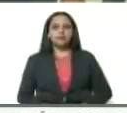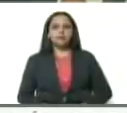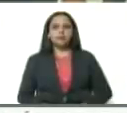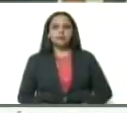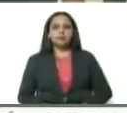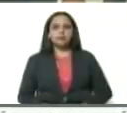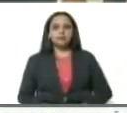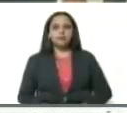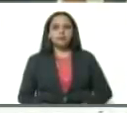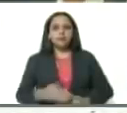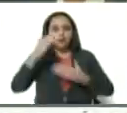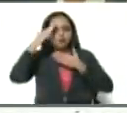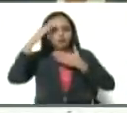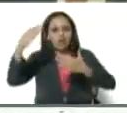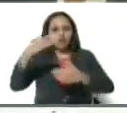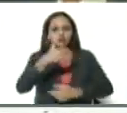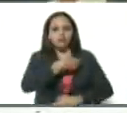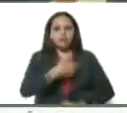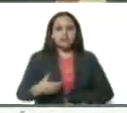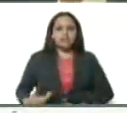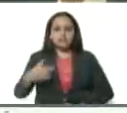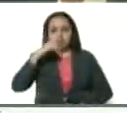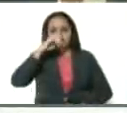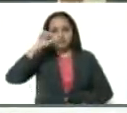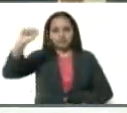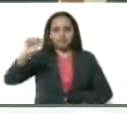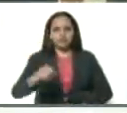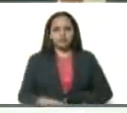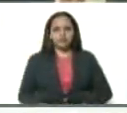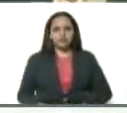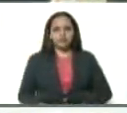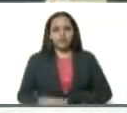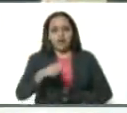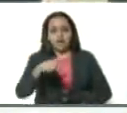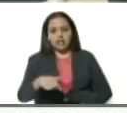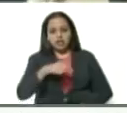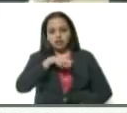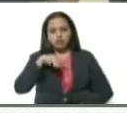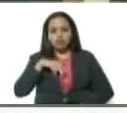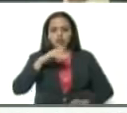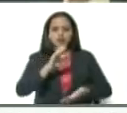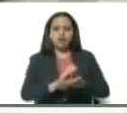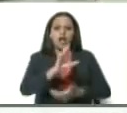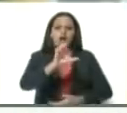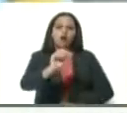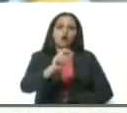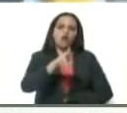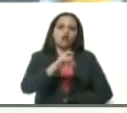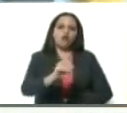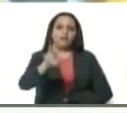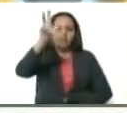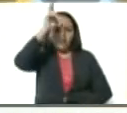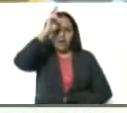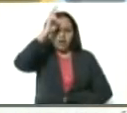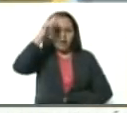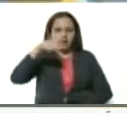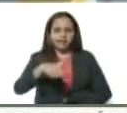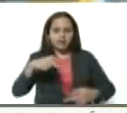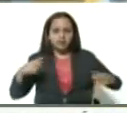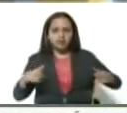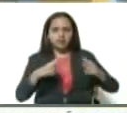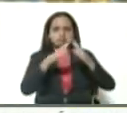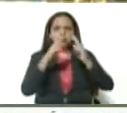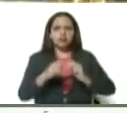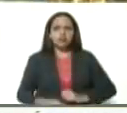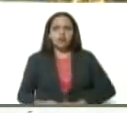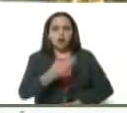Un saludo, presidente Nicolás Maduro, desde nuestra querida ciudad de Coro, en el estado Falcón. Aquí nos encontramos